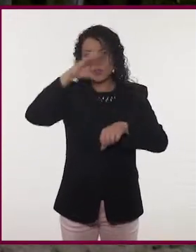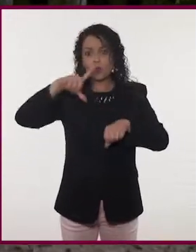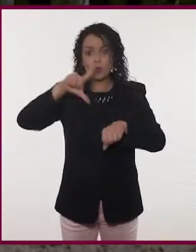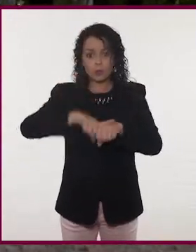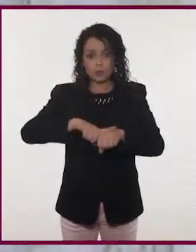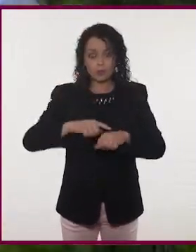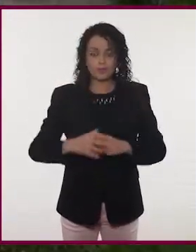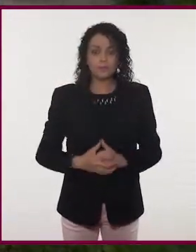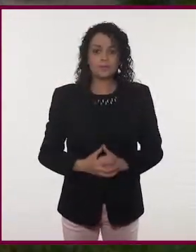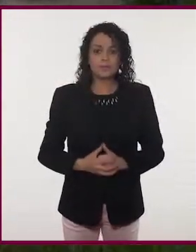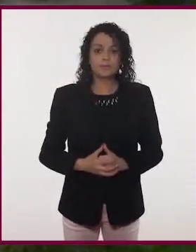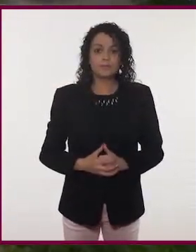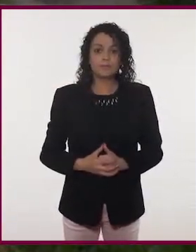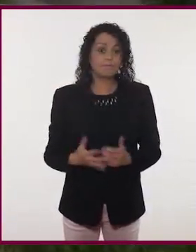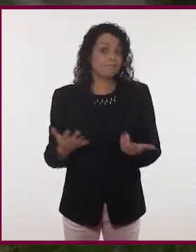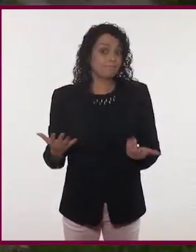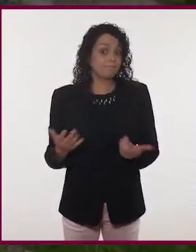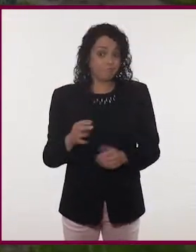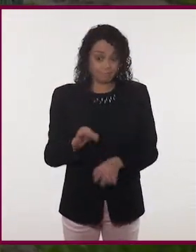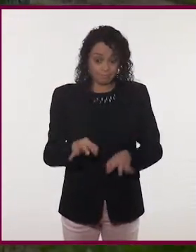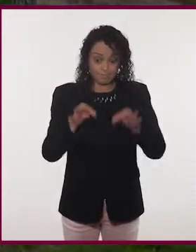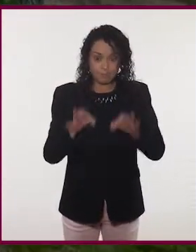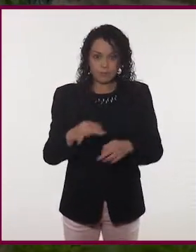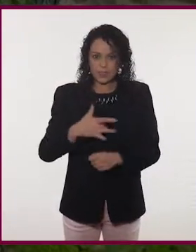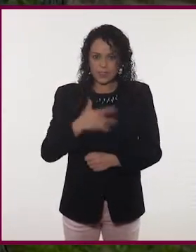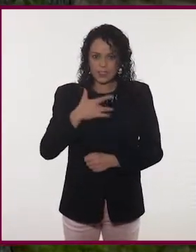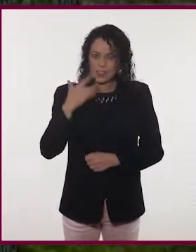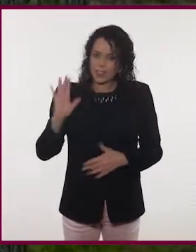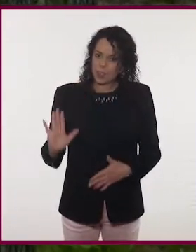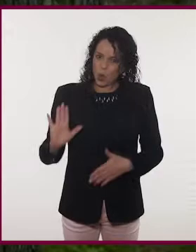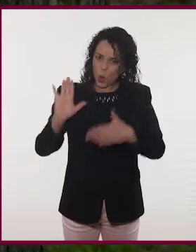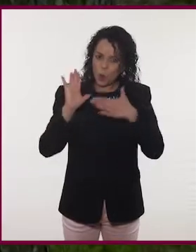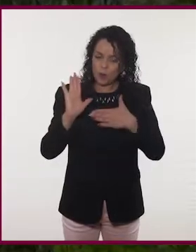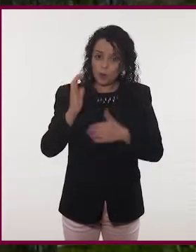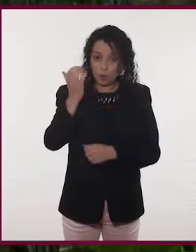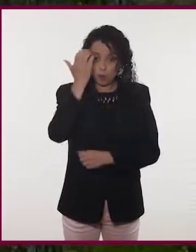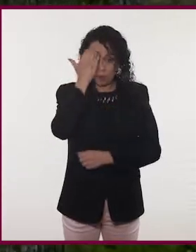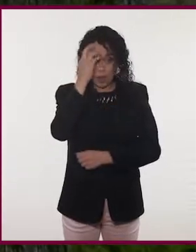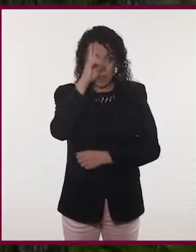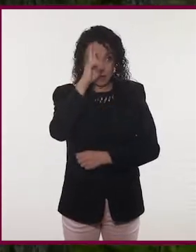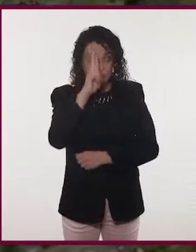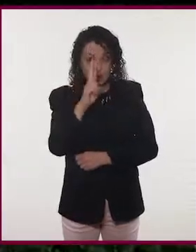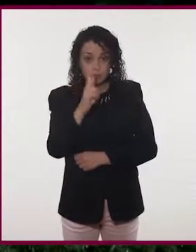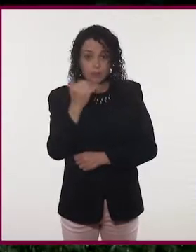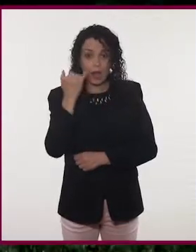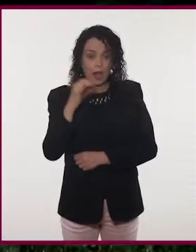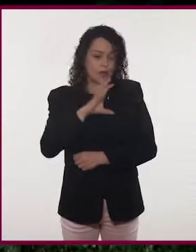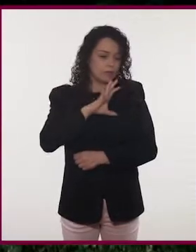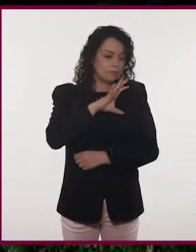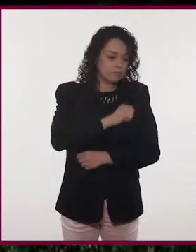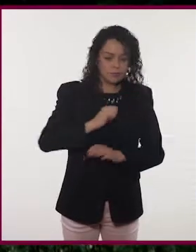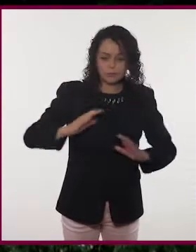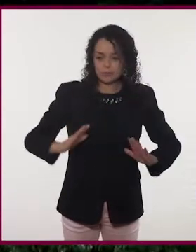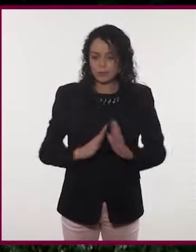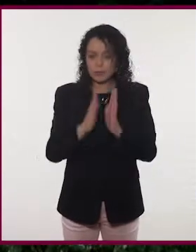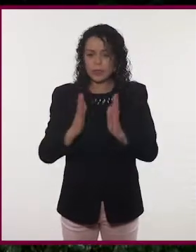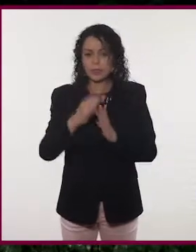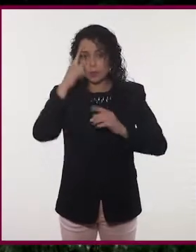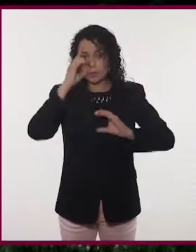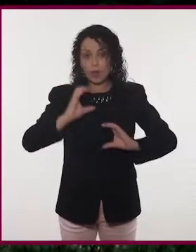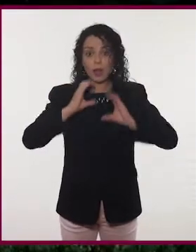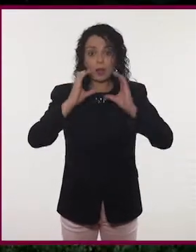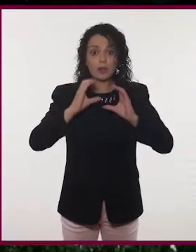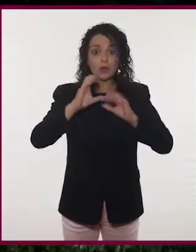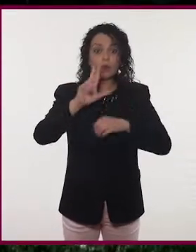le envuelven, con una actitud y compromiso de conocer, respetar, disfrutar y participar en la conservación